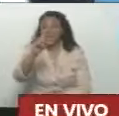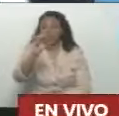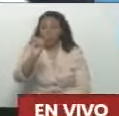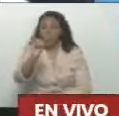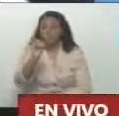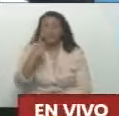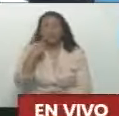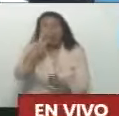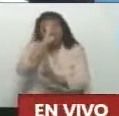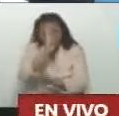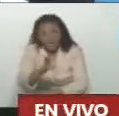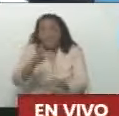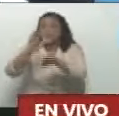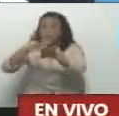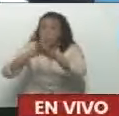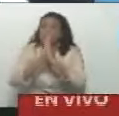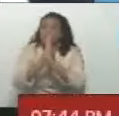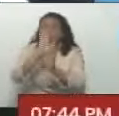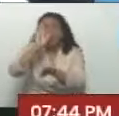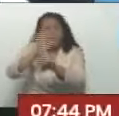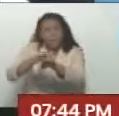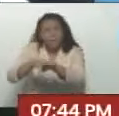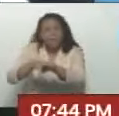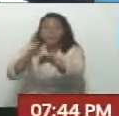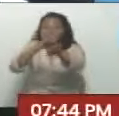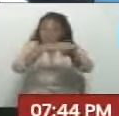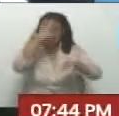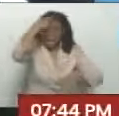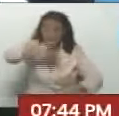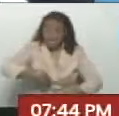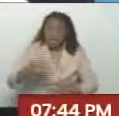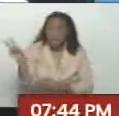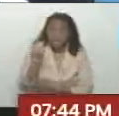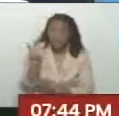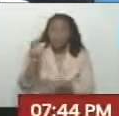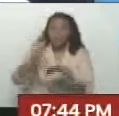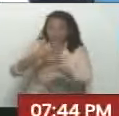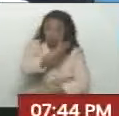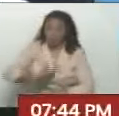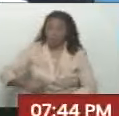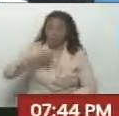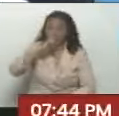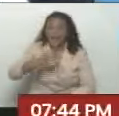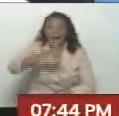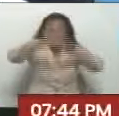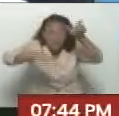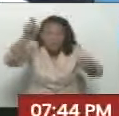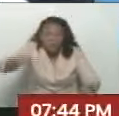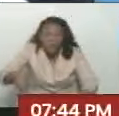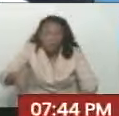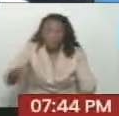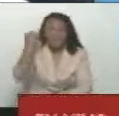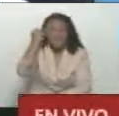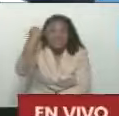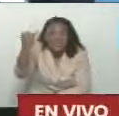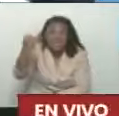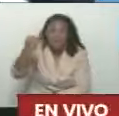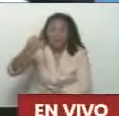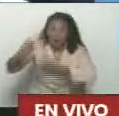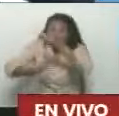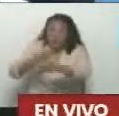Con respeto, les hago desde aquí un llamado. Los asesinos materiales